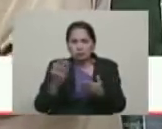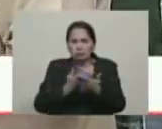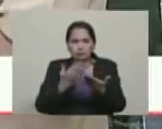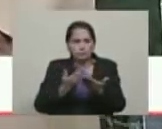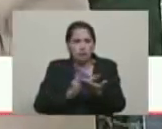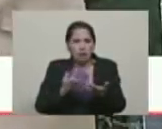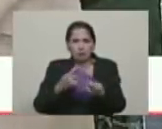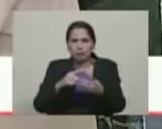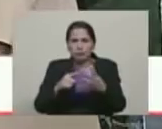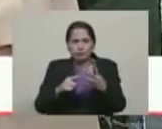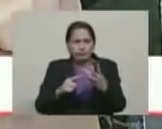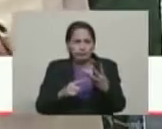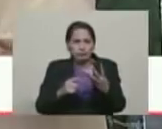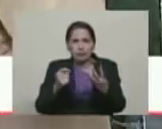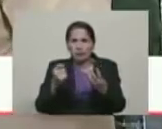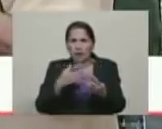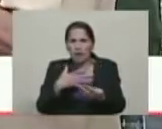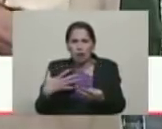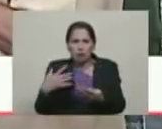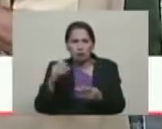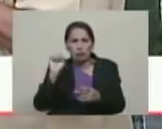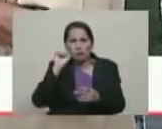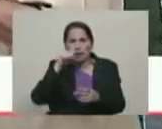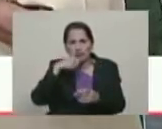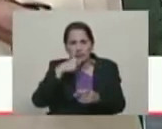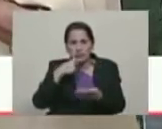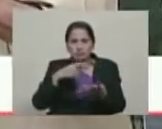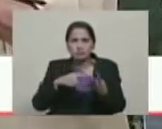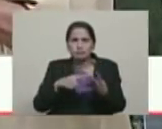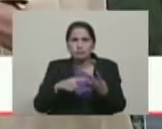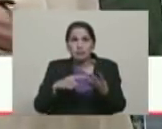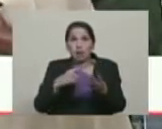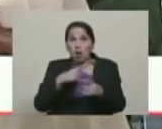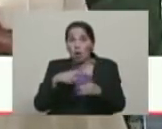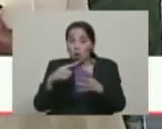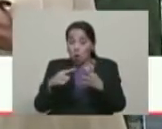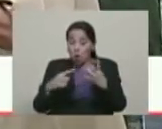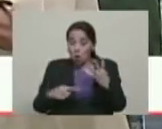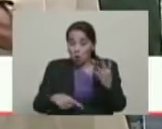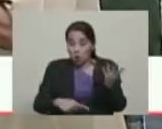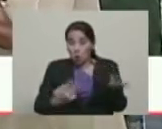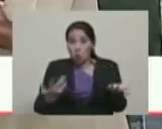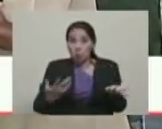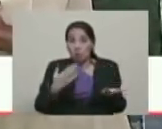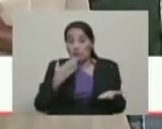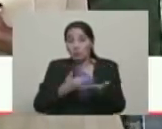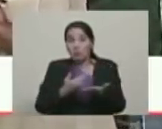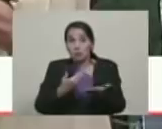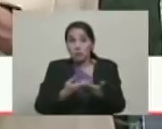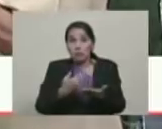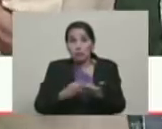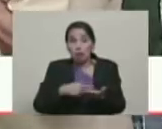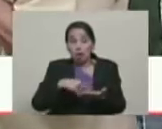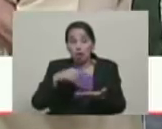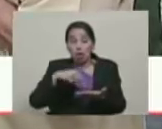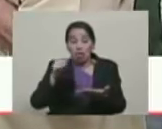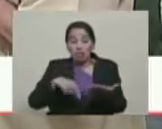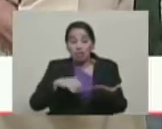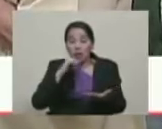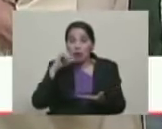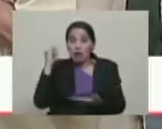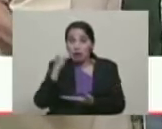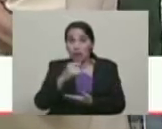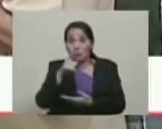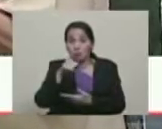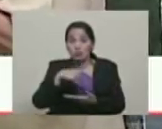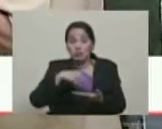especies menores, el arroz, el maíz. Y en ese sentido, pues, me pidieron que colocásemos